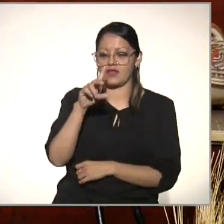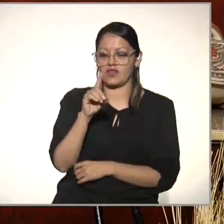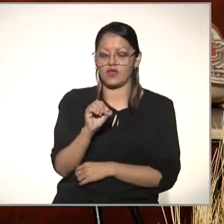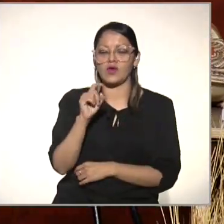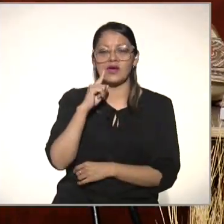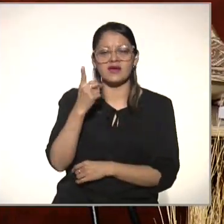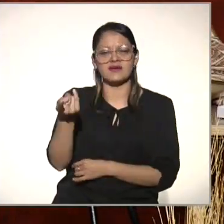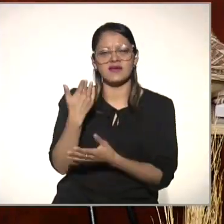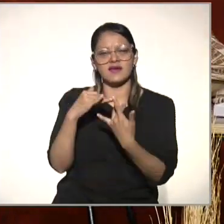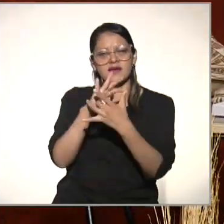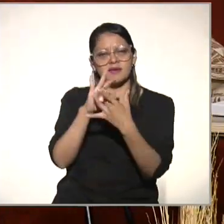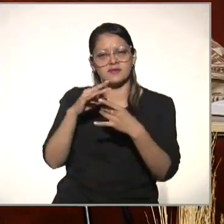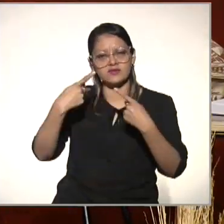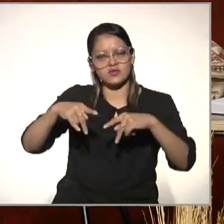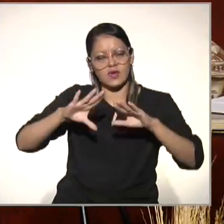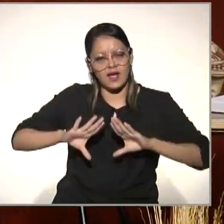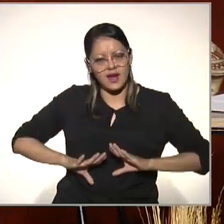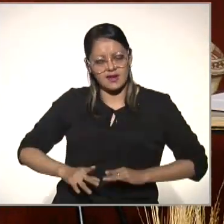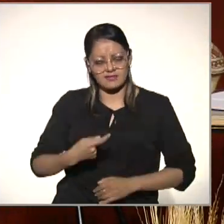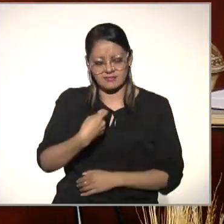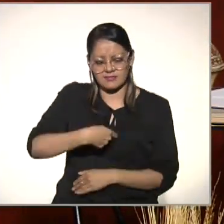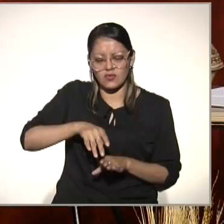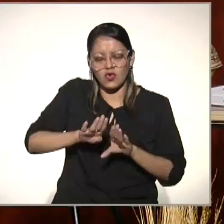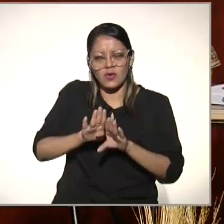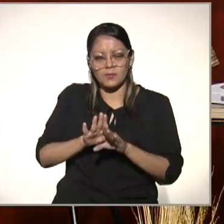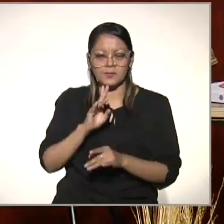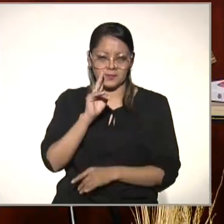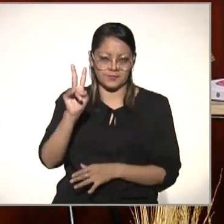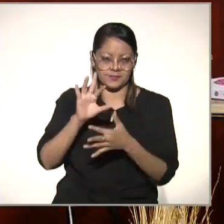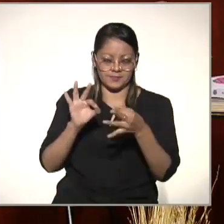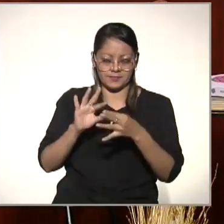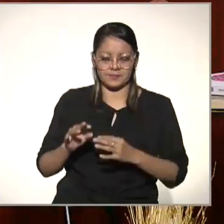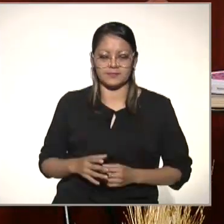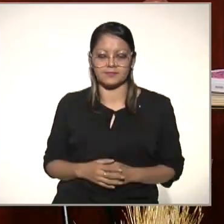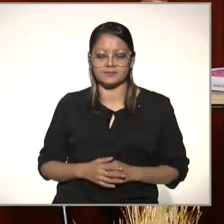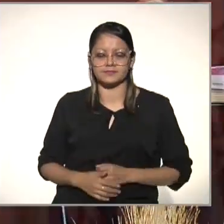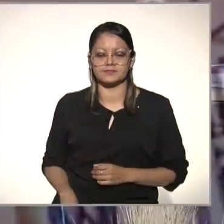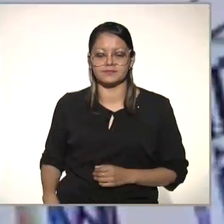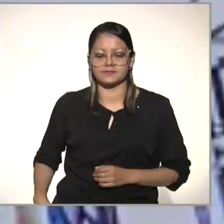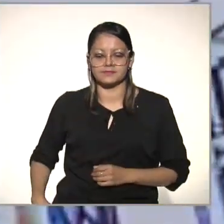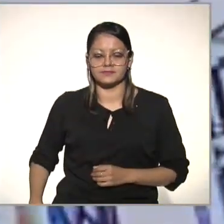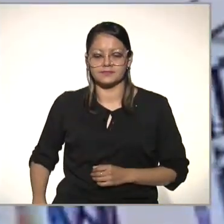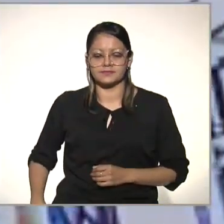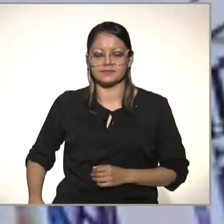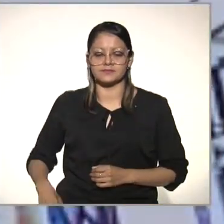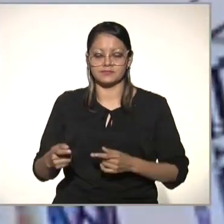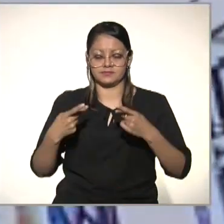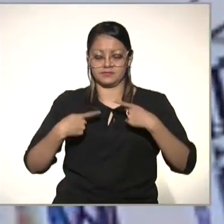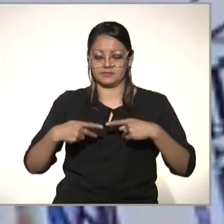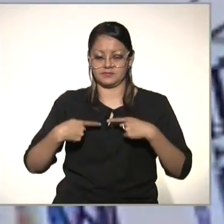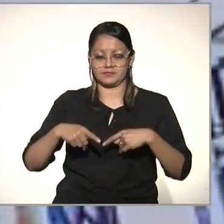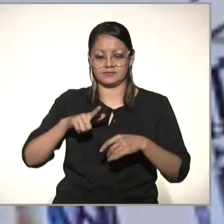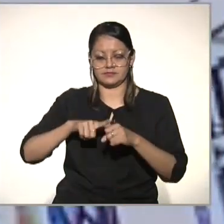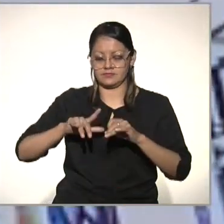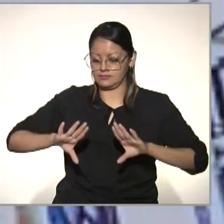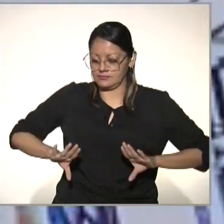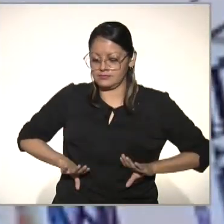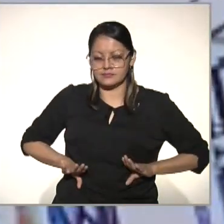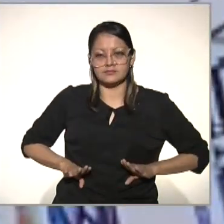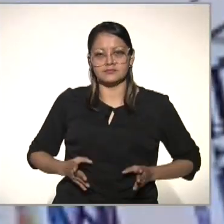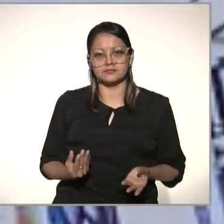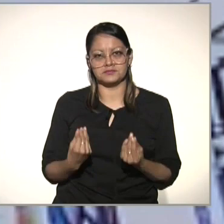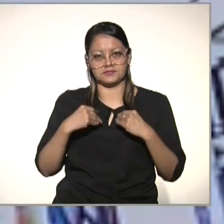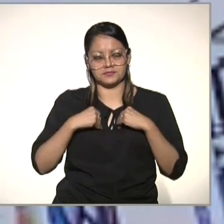cómo se forma la personalidad. Vamos a conocer más detalles sobre esto. La personalidad se